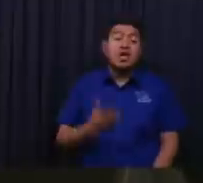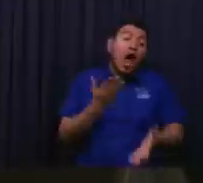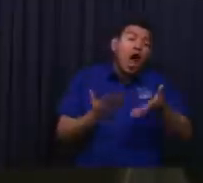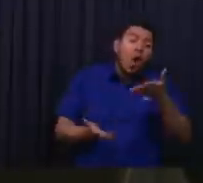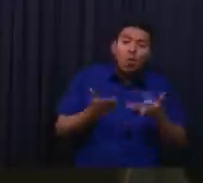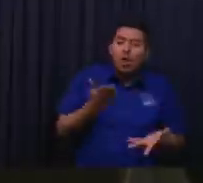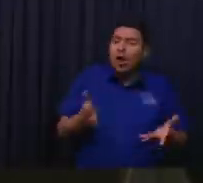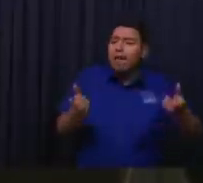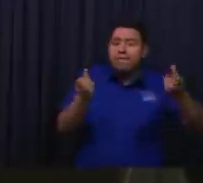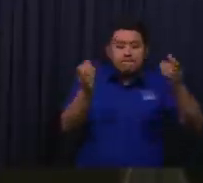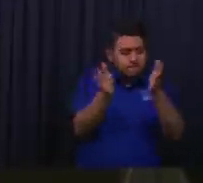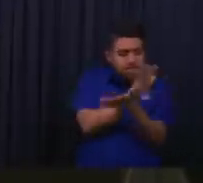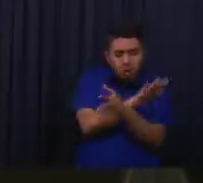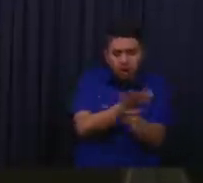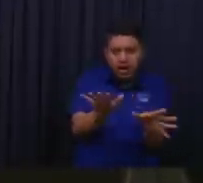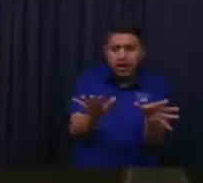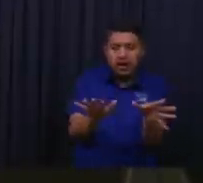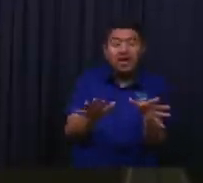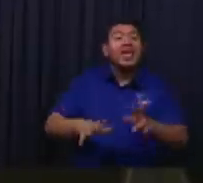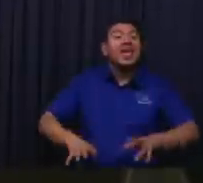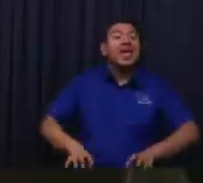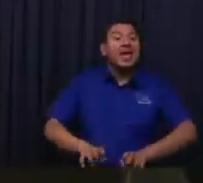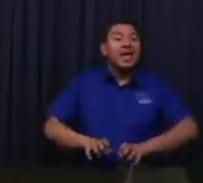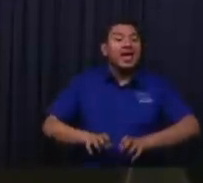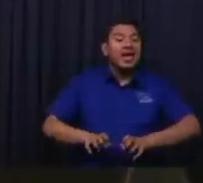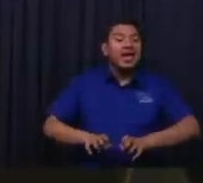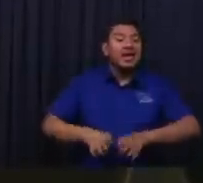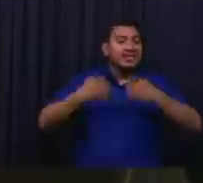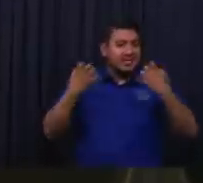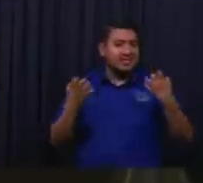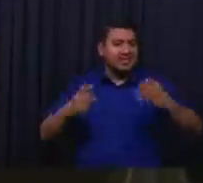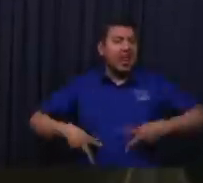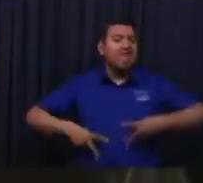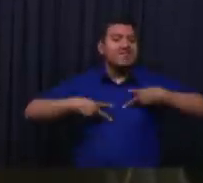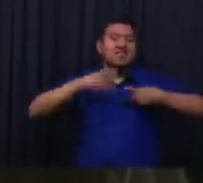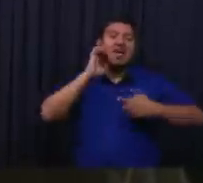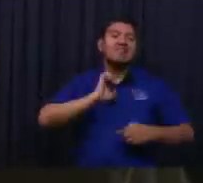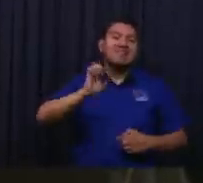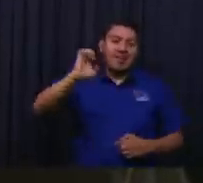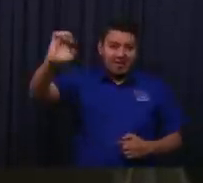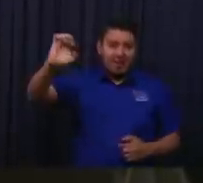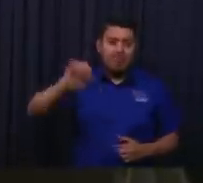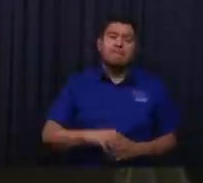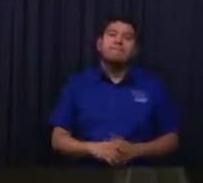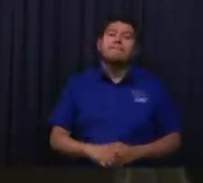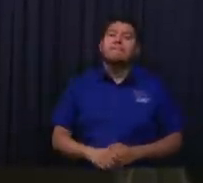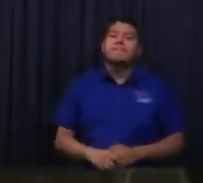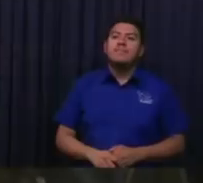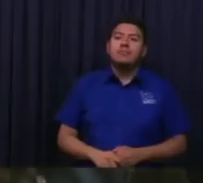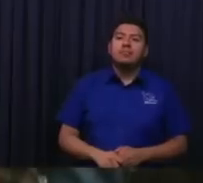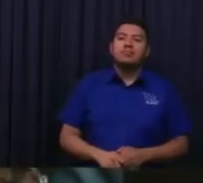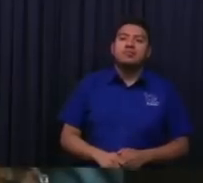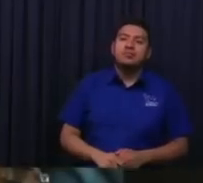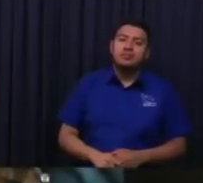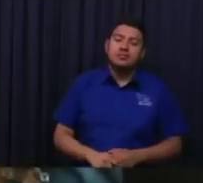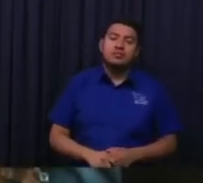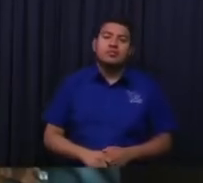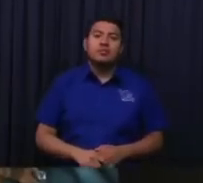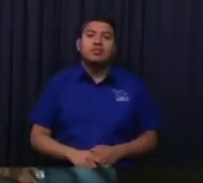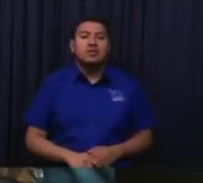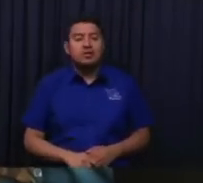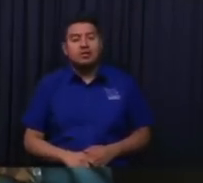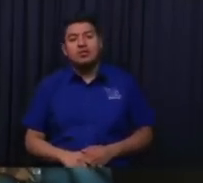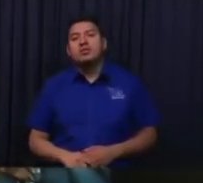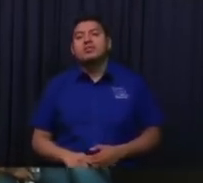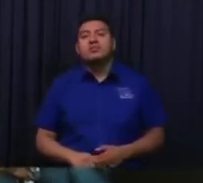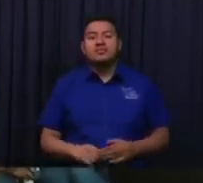Esa es esta viña de Noé, del reposo de Dios, de empezar a sembrar, a plantar cuando